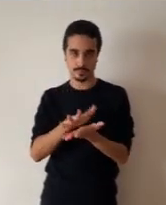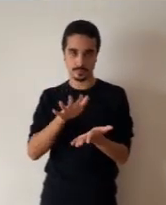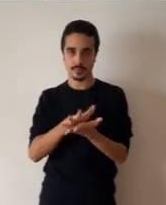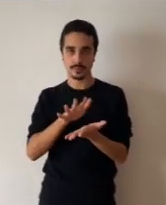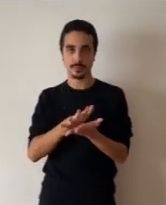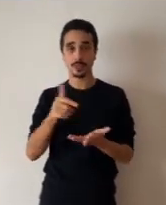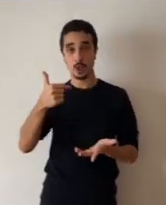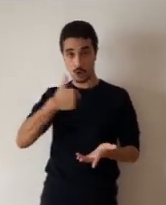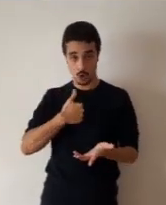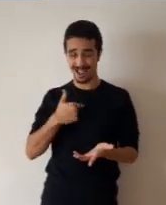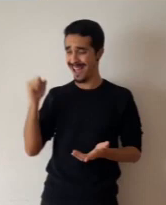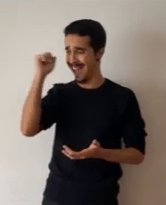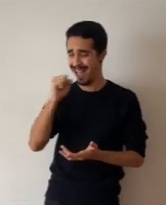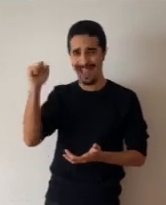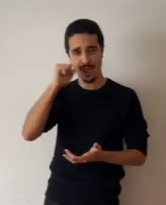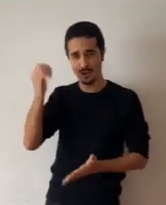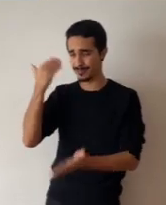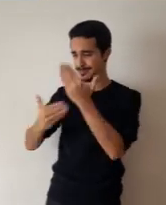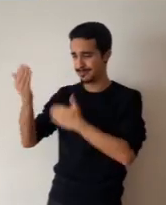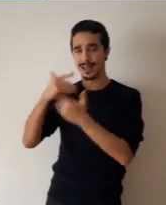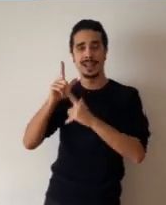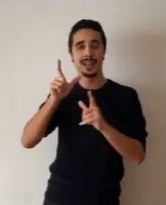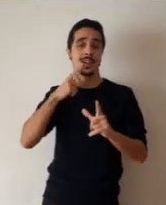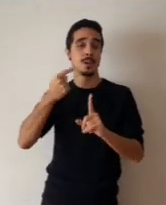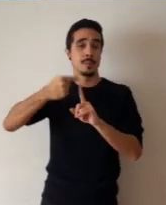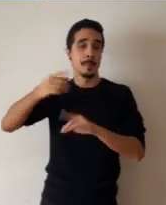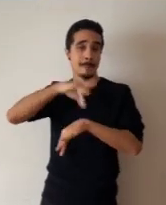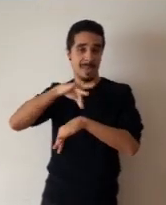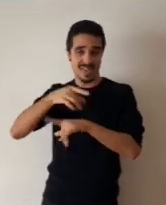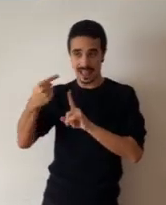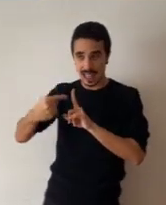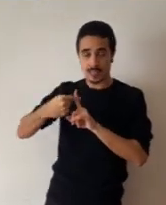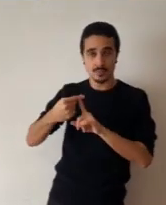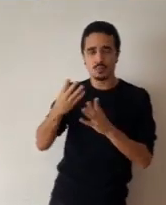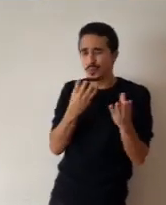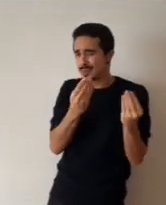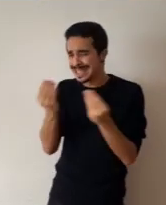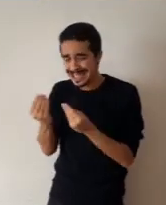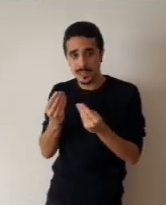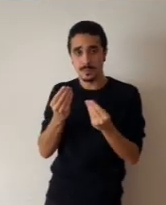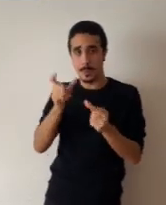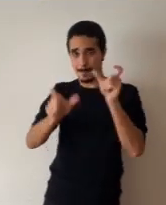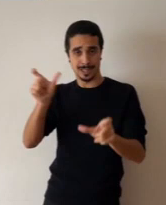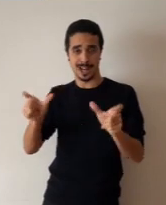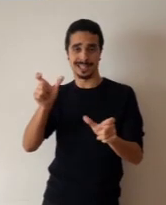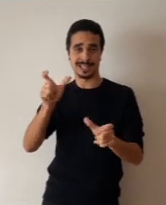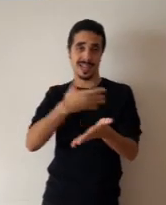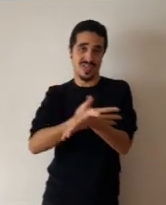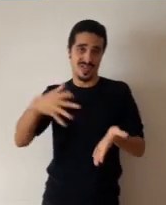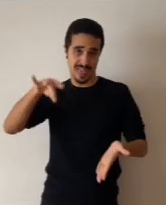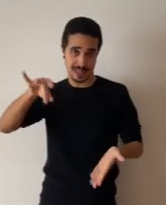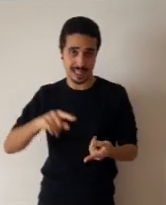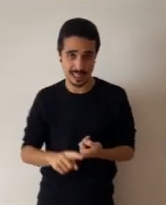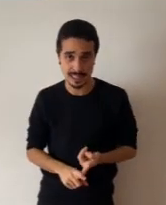Bueno, pues tranquilidad. O sea, yo llevo muchísimos años viendo pacientes con diabetes, muchísimos, tengo muchísima cantidad